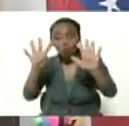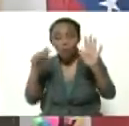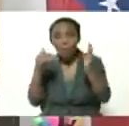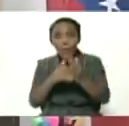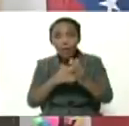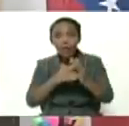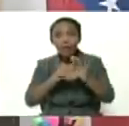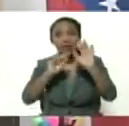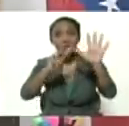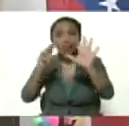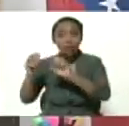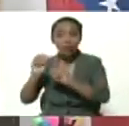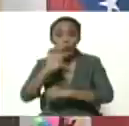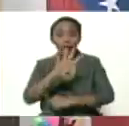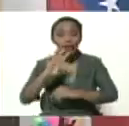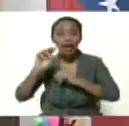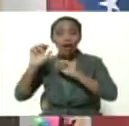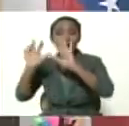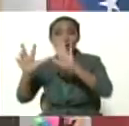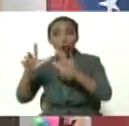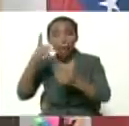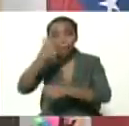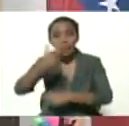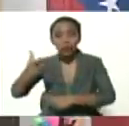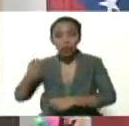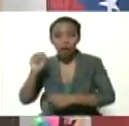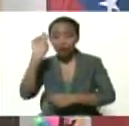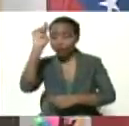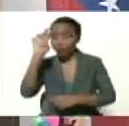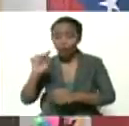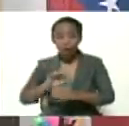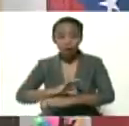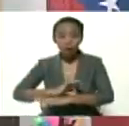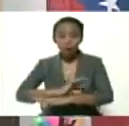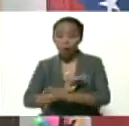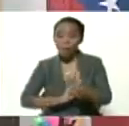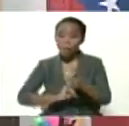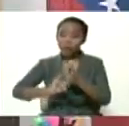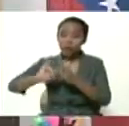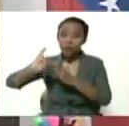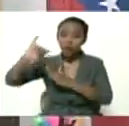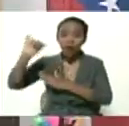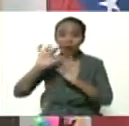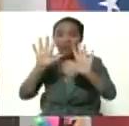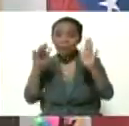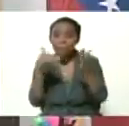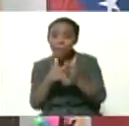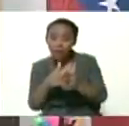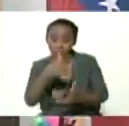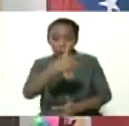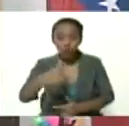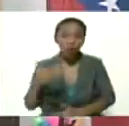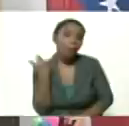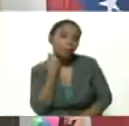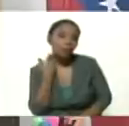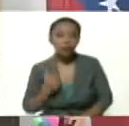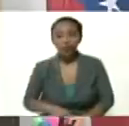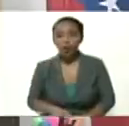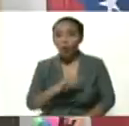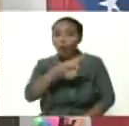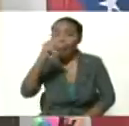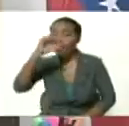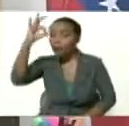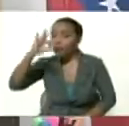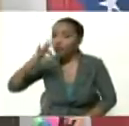9.748 casos. O sea, Estados Unidos está creciendo por día un aproximado, Jorge, de 10.000 casos.